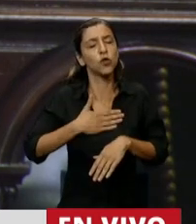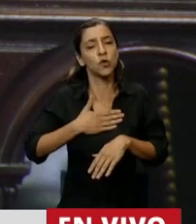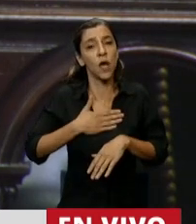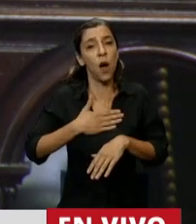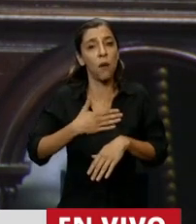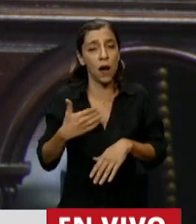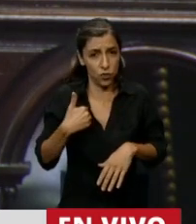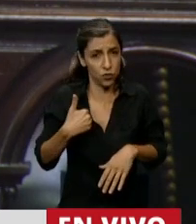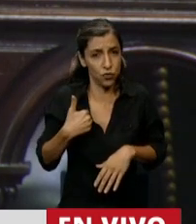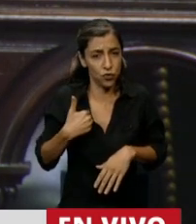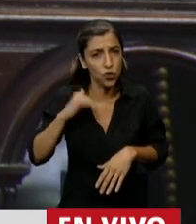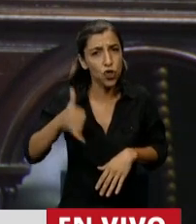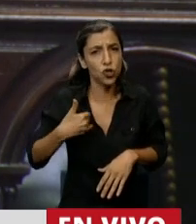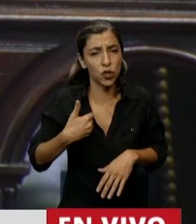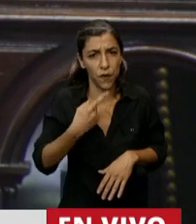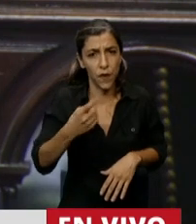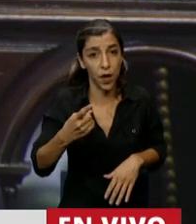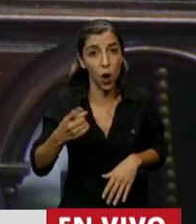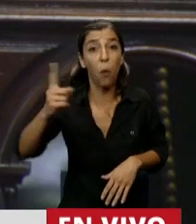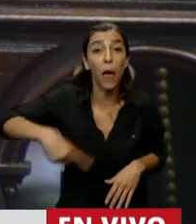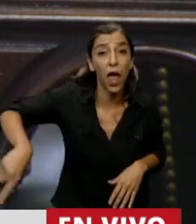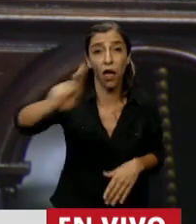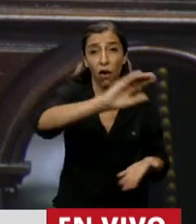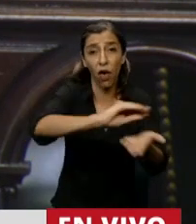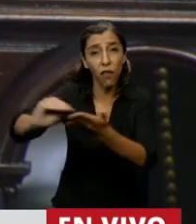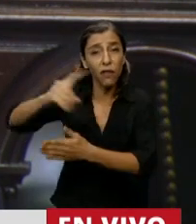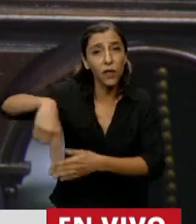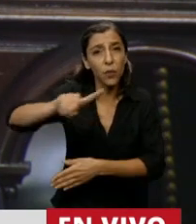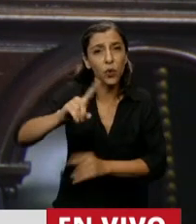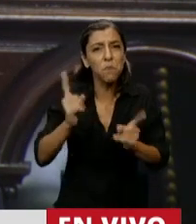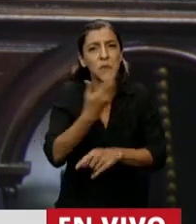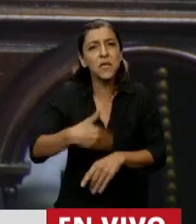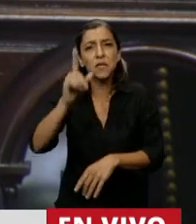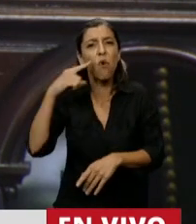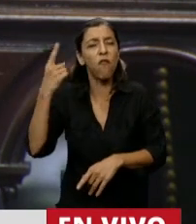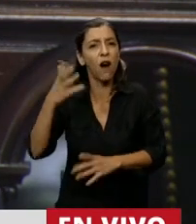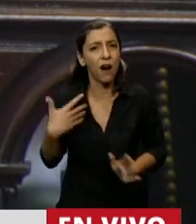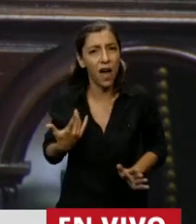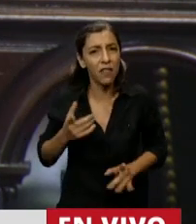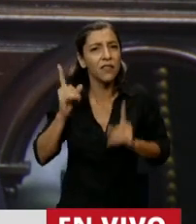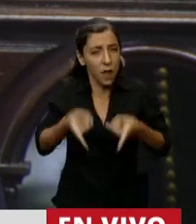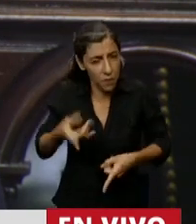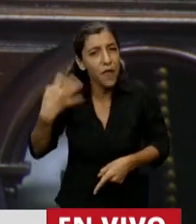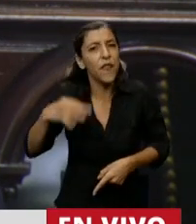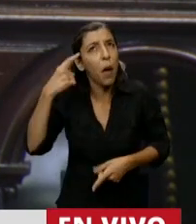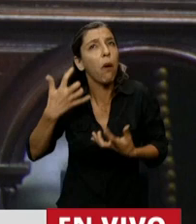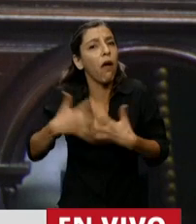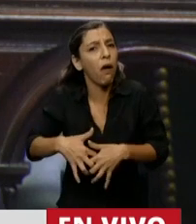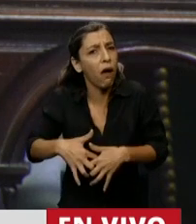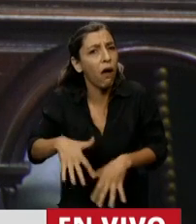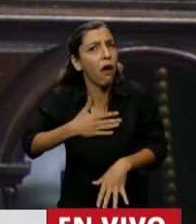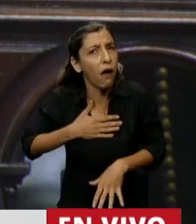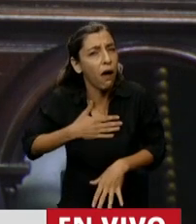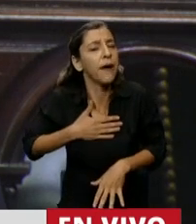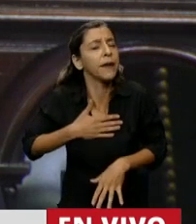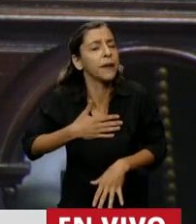en estas bancas, y Alberto Fernández en particular, debería hacer la autocrítica de la falsedad de sus